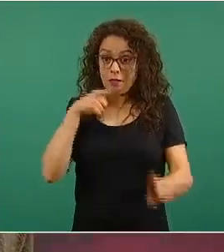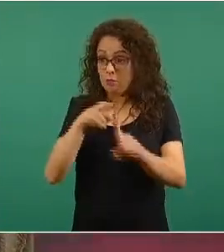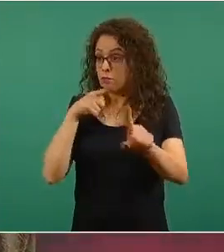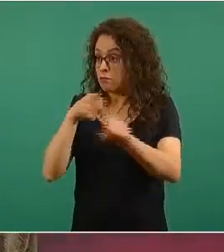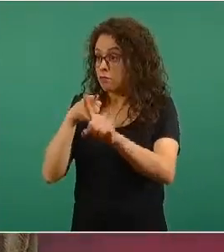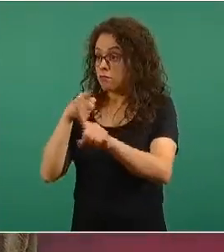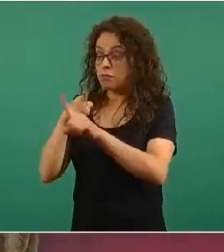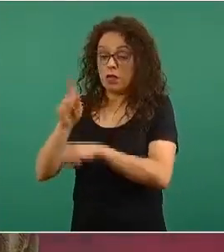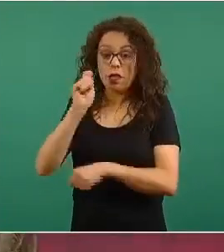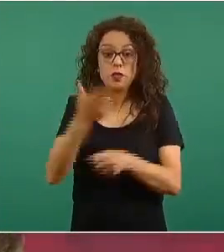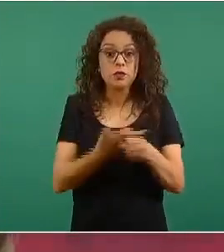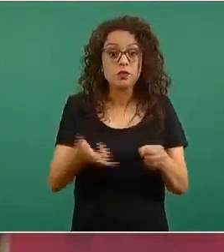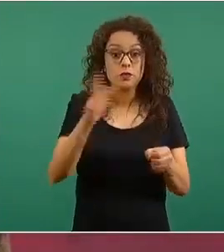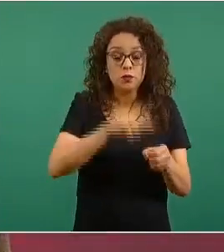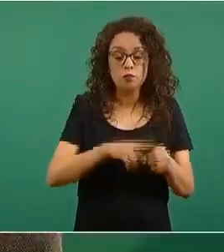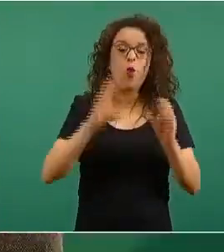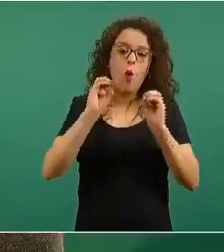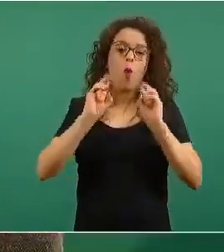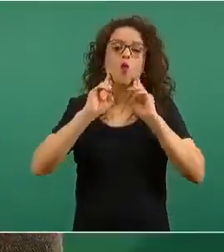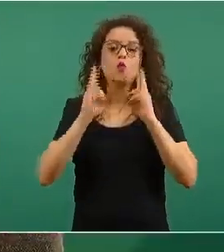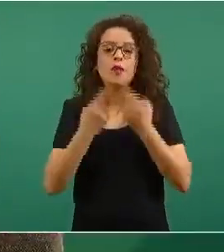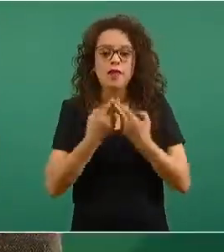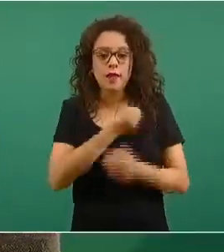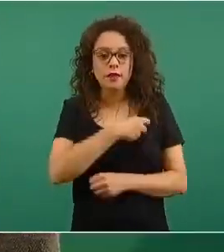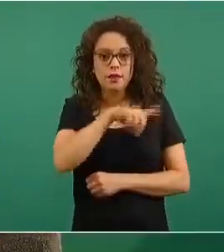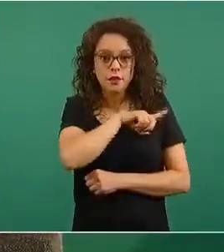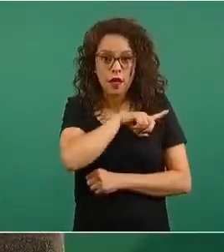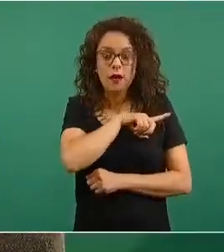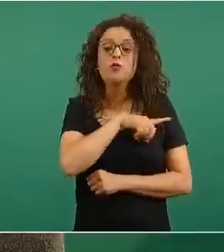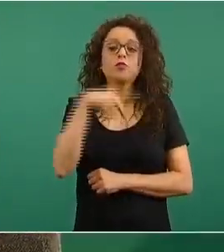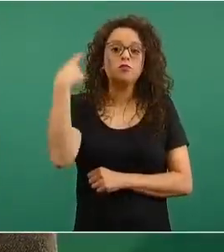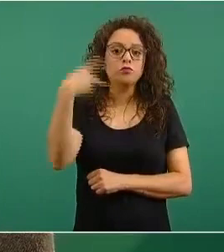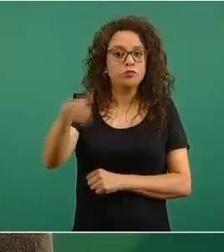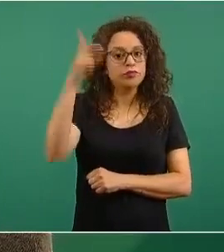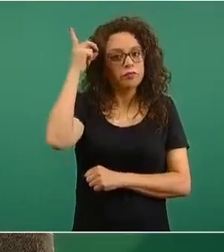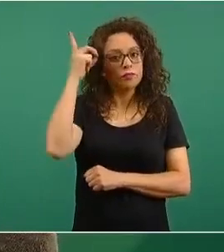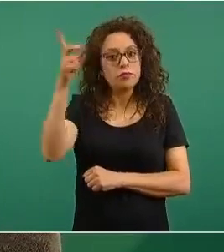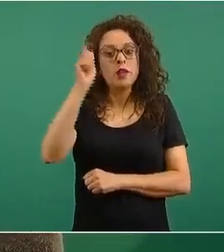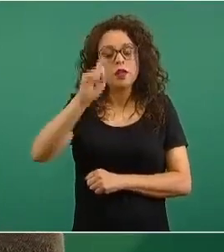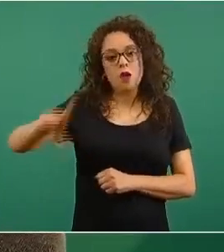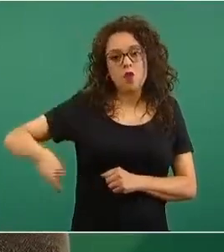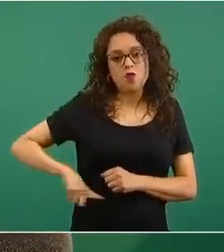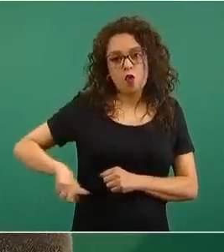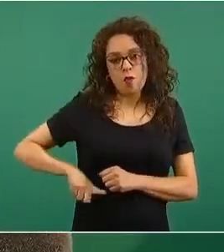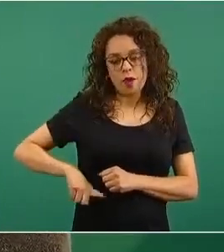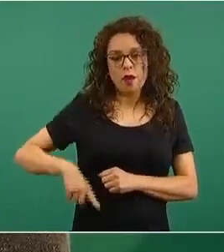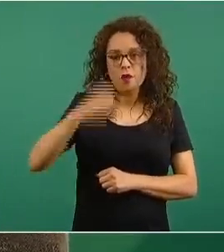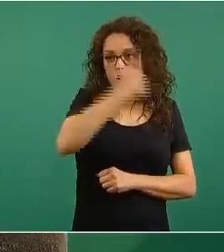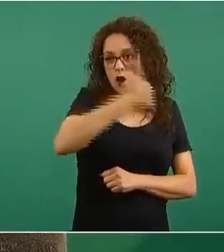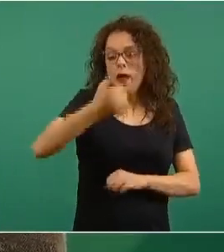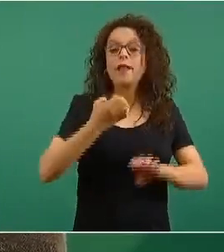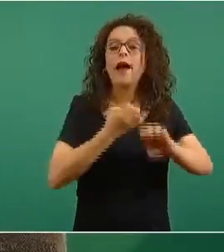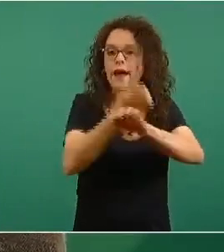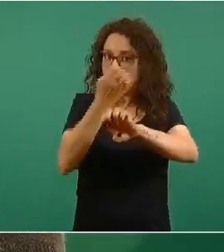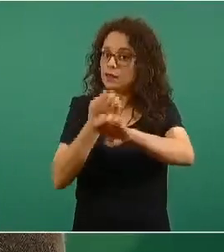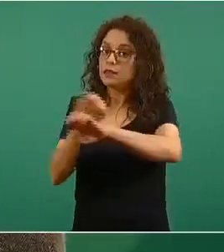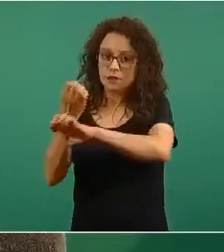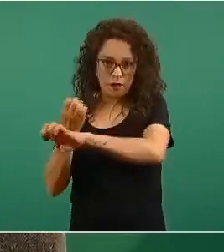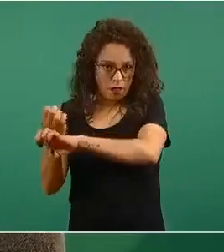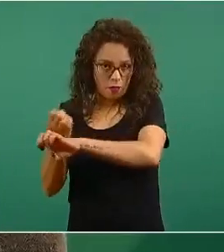salud están en manos de los estados, son propiedad de los gobiernos de los estados.